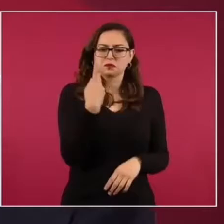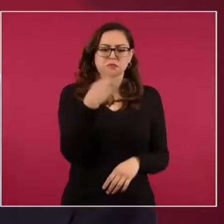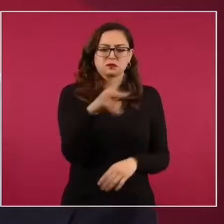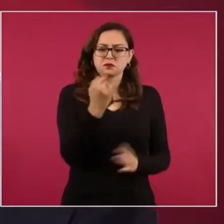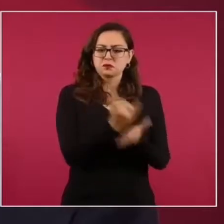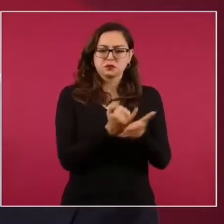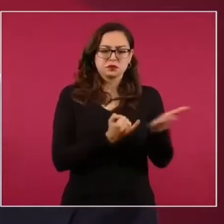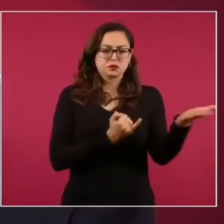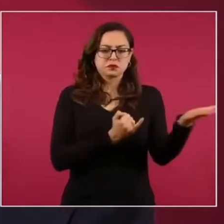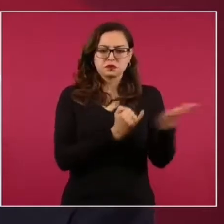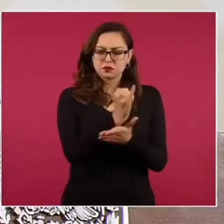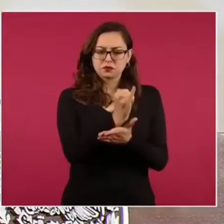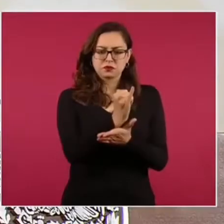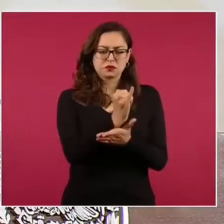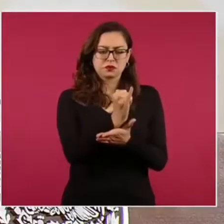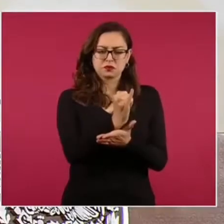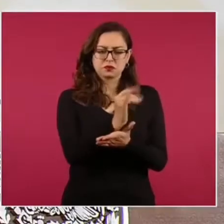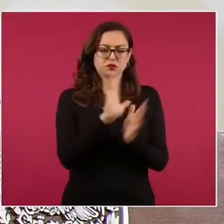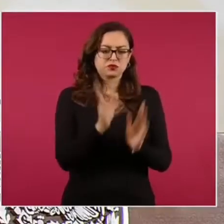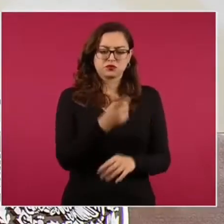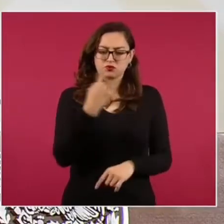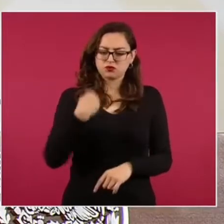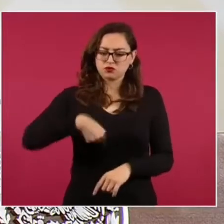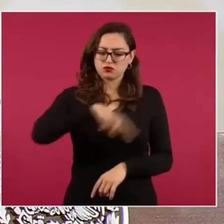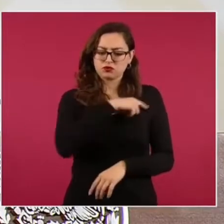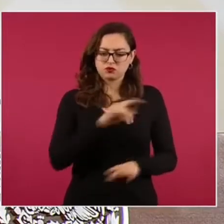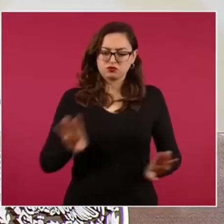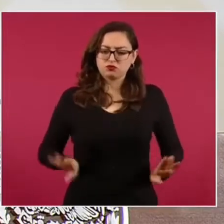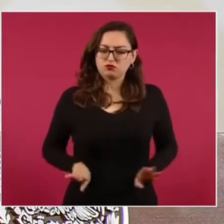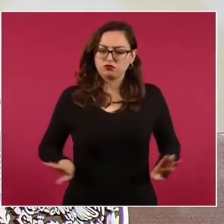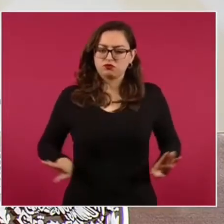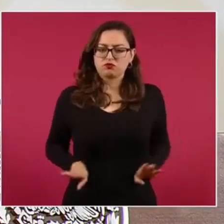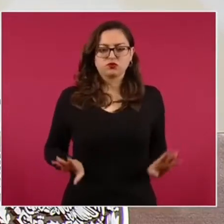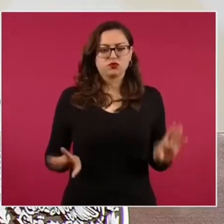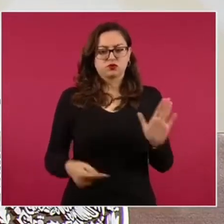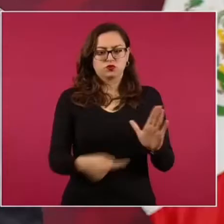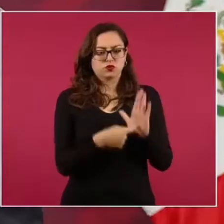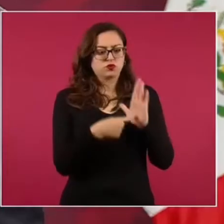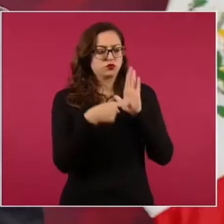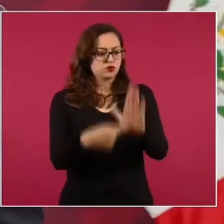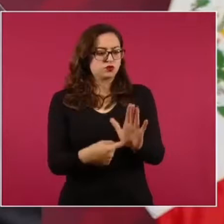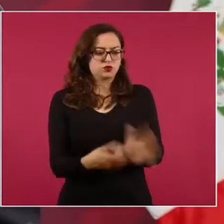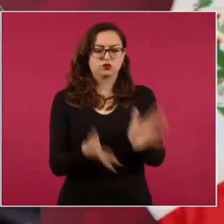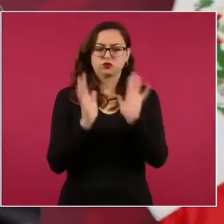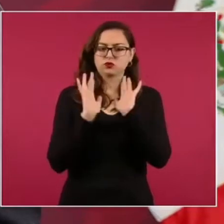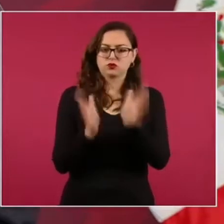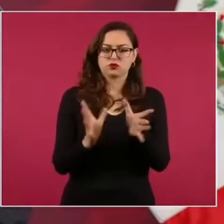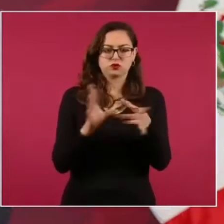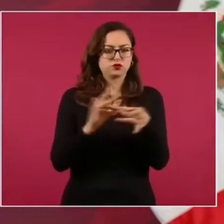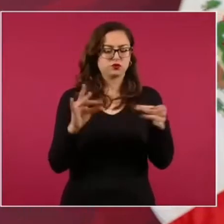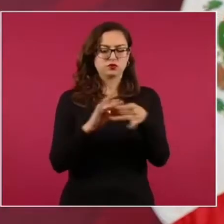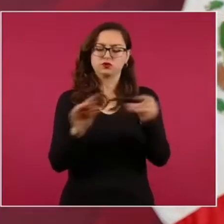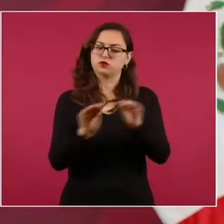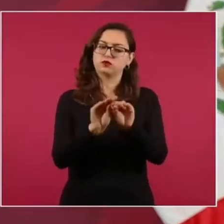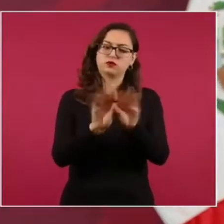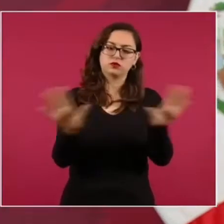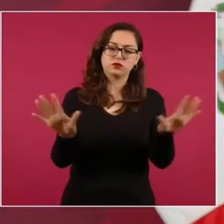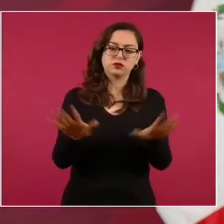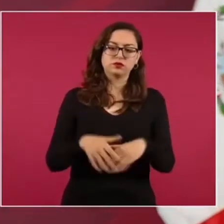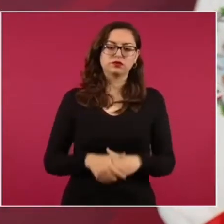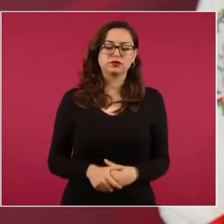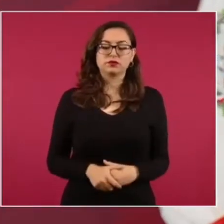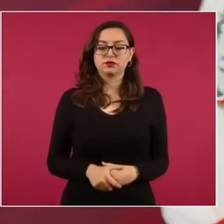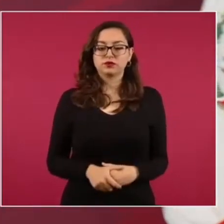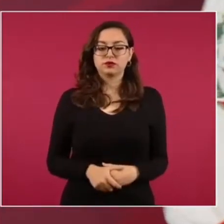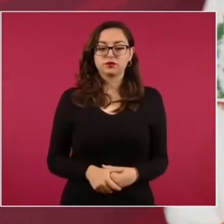Ya nosotros tenemos nuestra postura, que ya expuse,